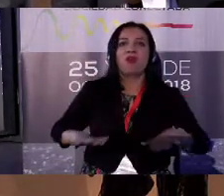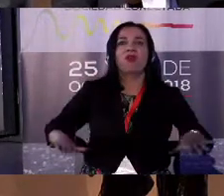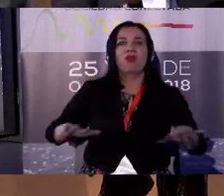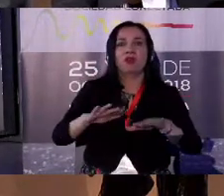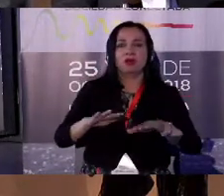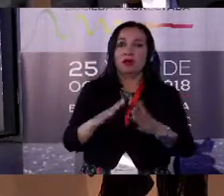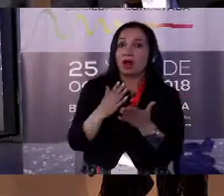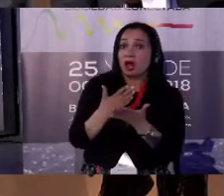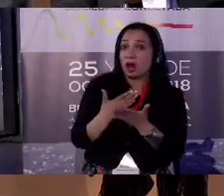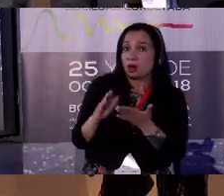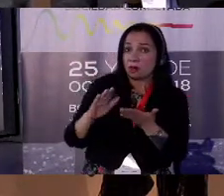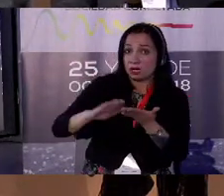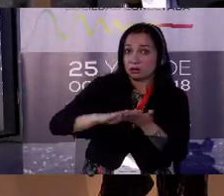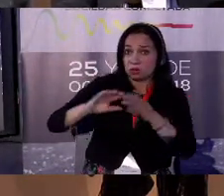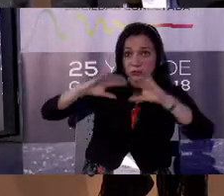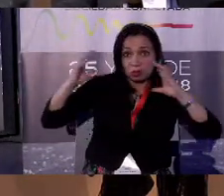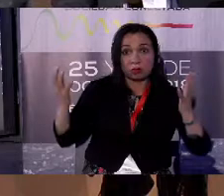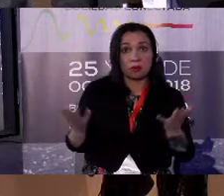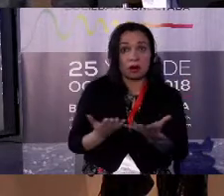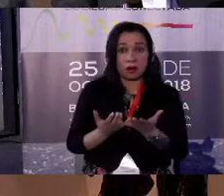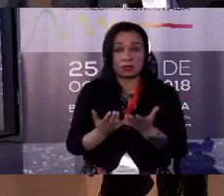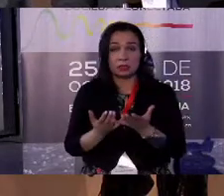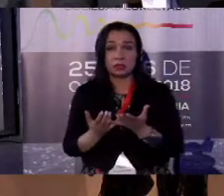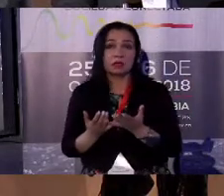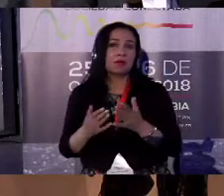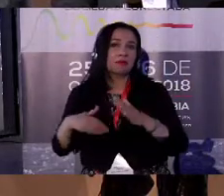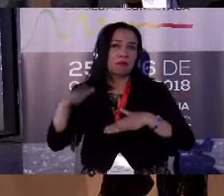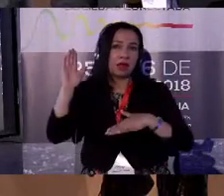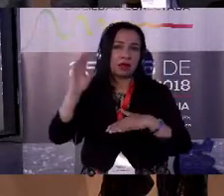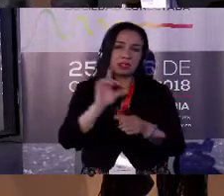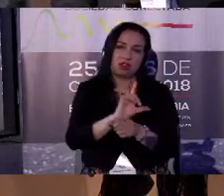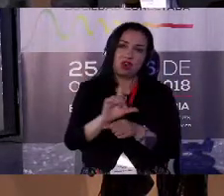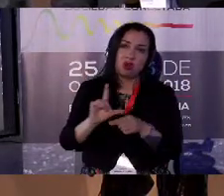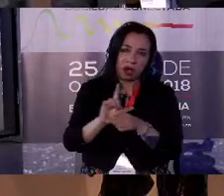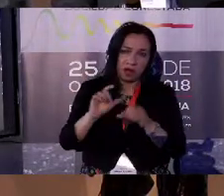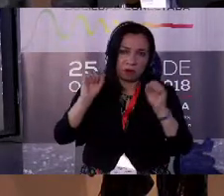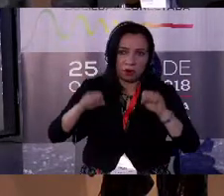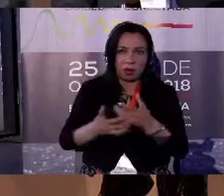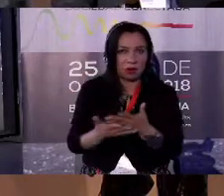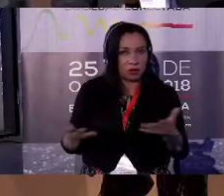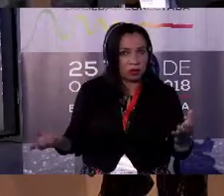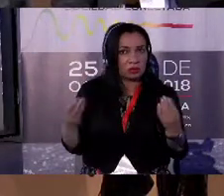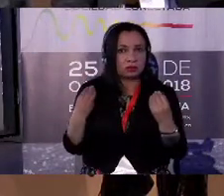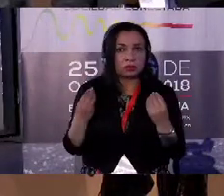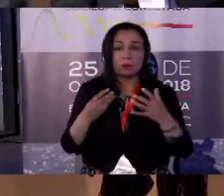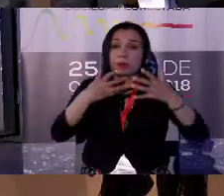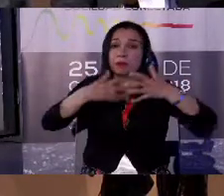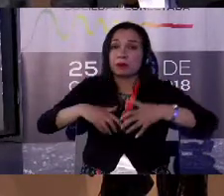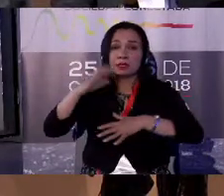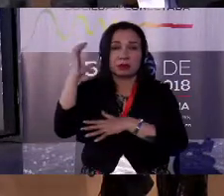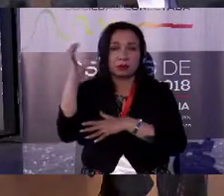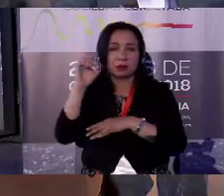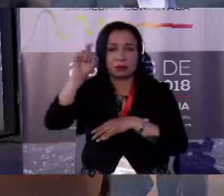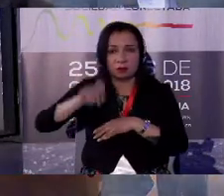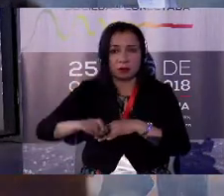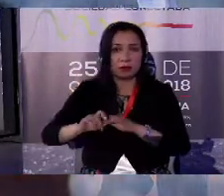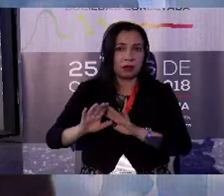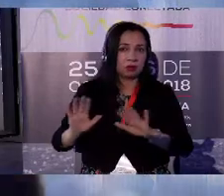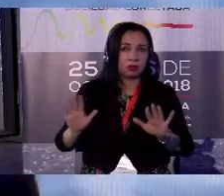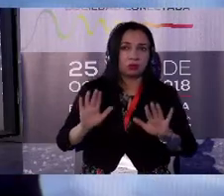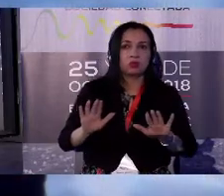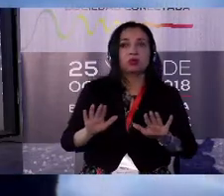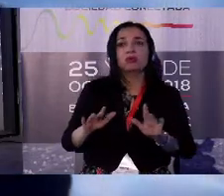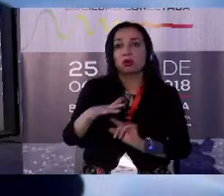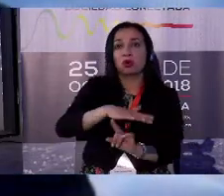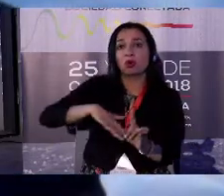comprar soluciones globales, va a haber proveedores globales, pero también va a haber mucho para hacer a nivel local. Y muchas empresas colombianas van a tener que beneficiar, tienen que entender ese nuevo